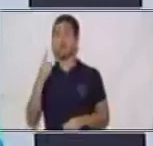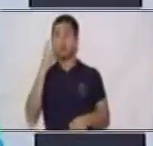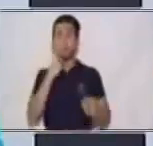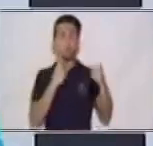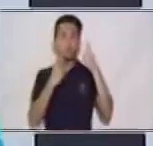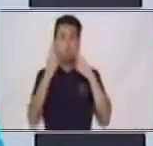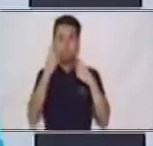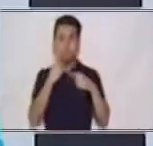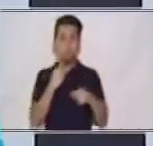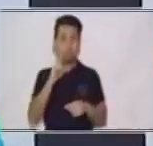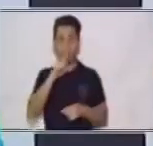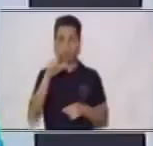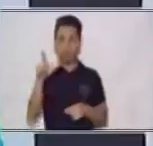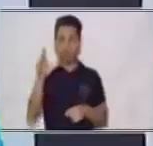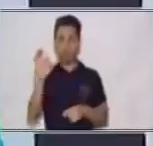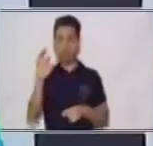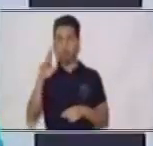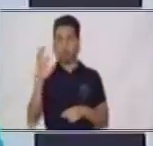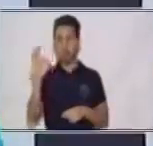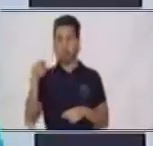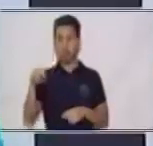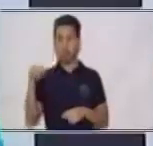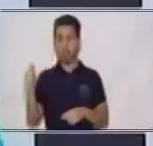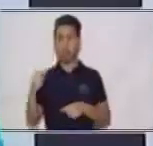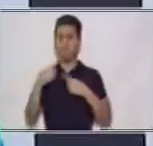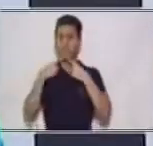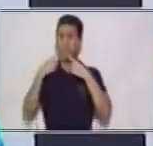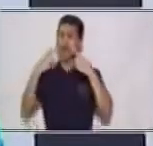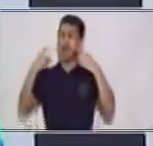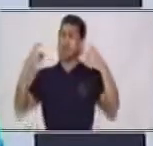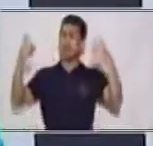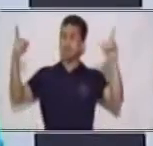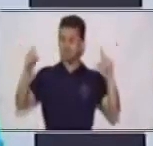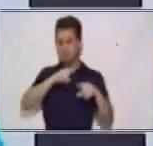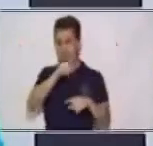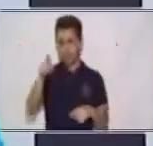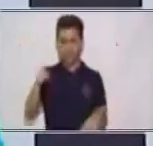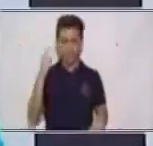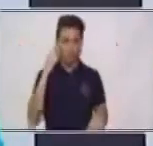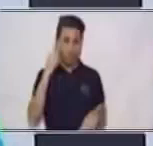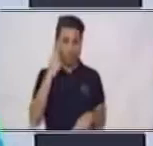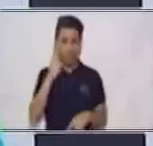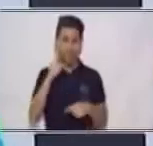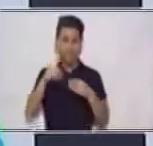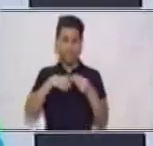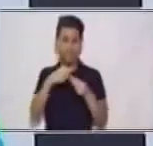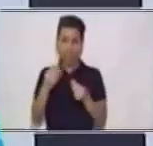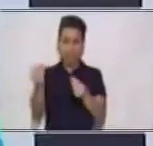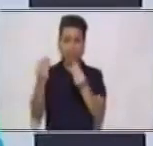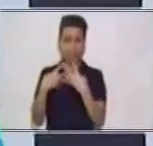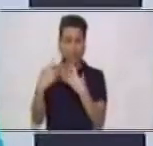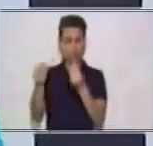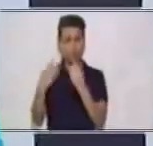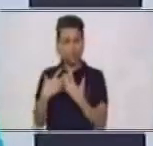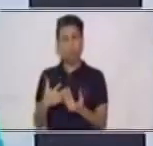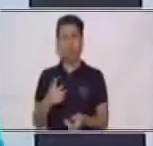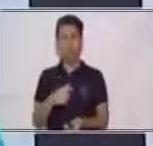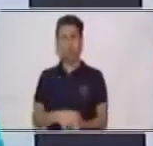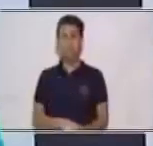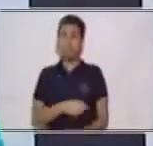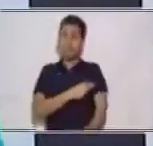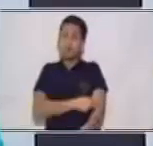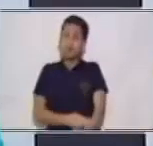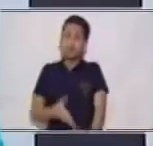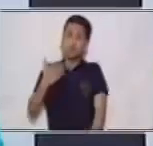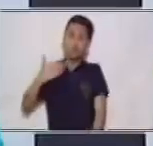regionalmente es muy famosa y es tradicional. ¿Quién no ha escuchado La Llorona? La leyenda, porque posiblemente también algunos me puedan decir en casa,